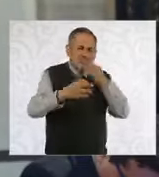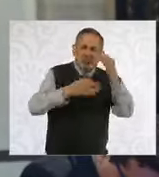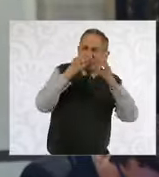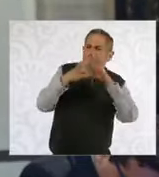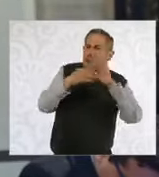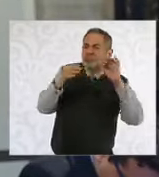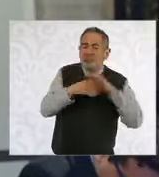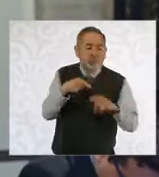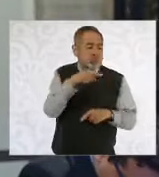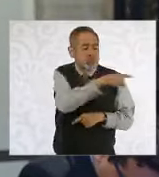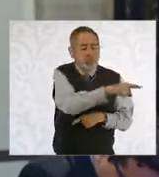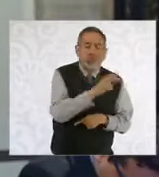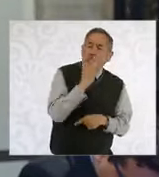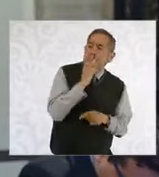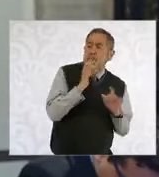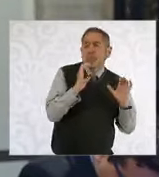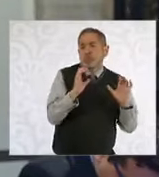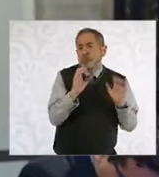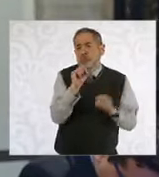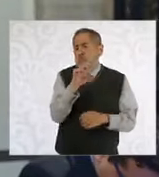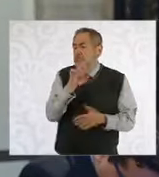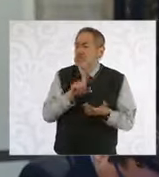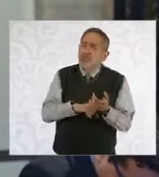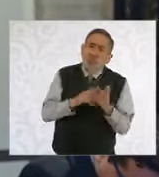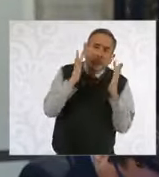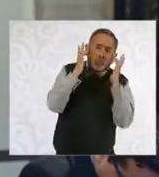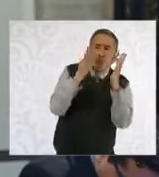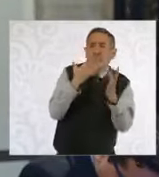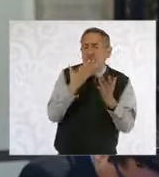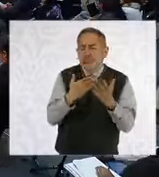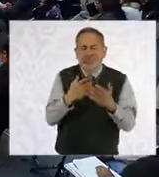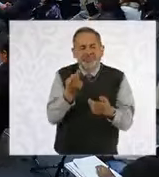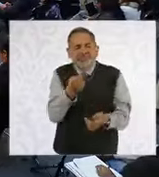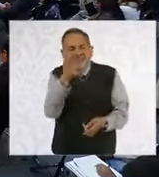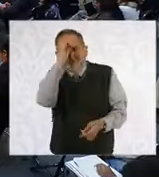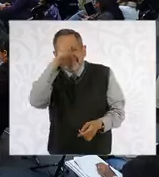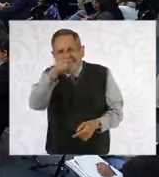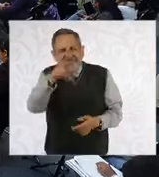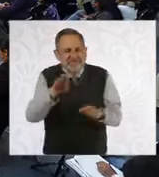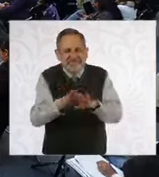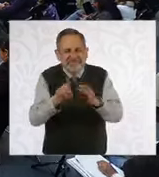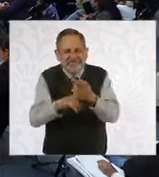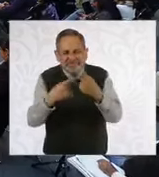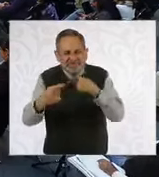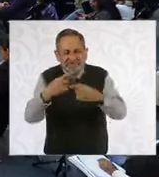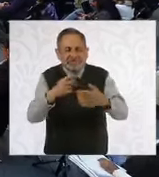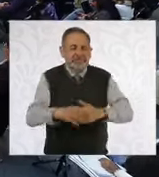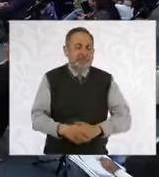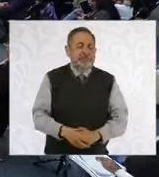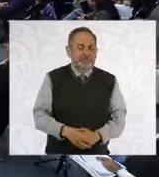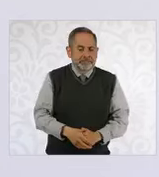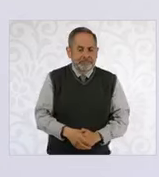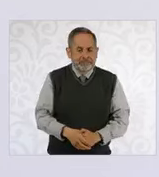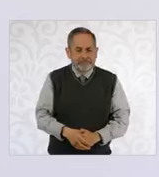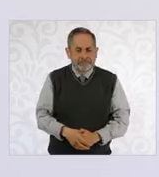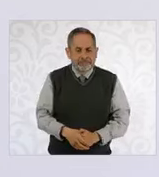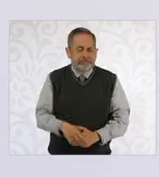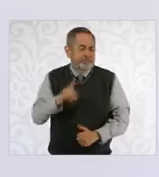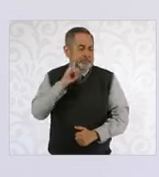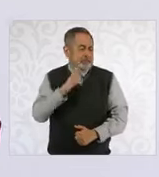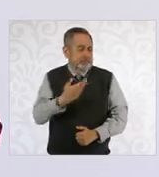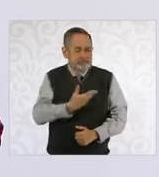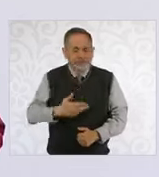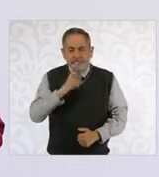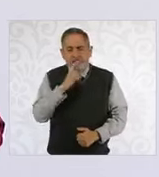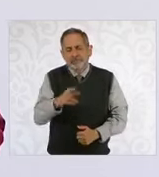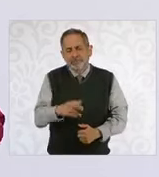parecen una estrategia muy bien coordinada en la comentocracia, presidenta? Pues es parte